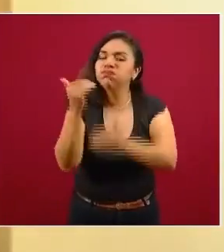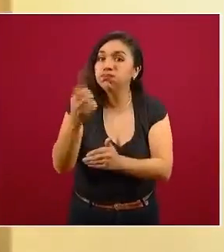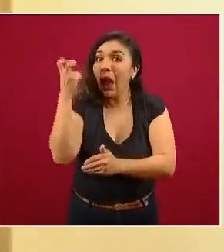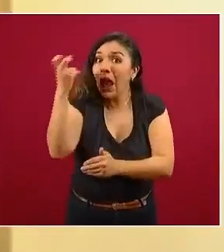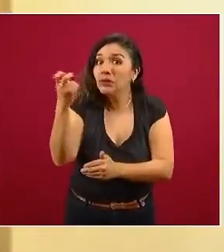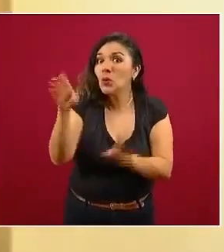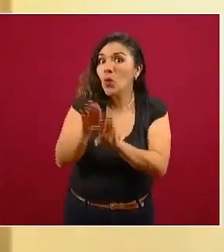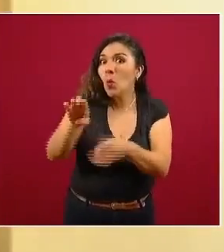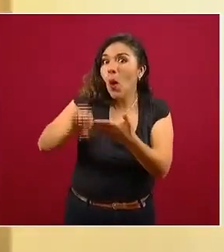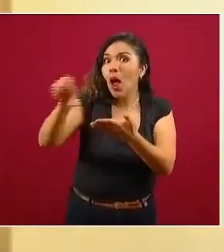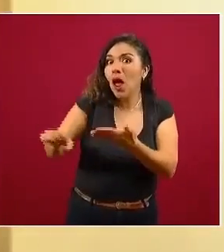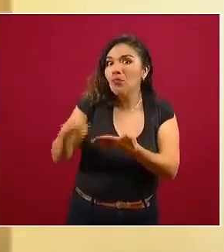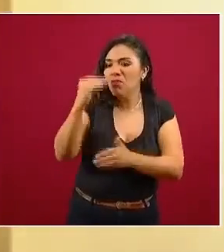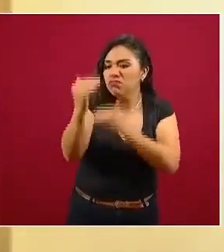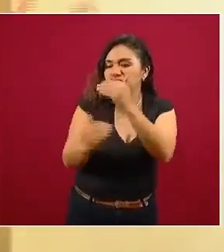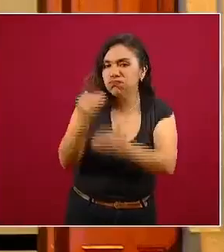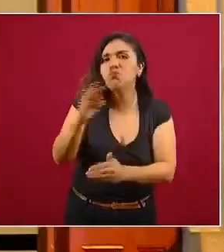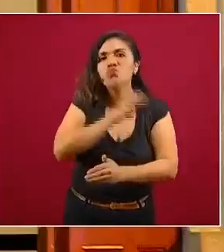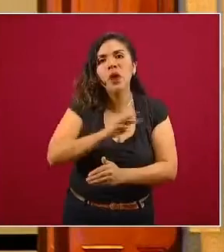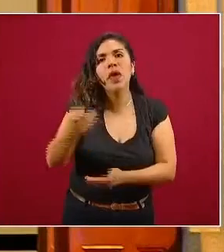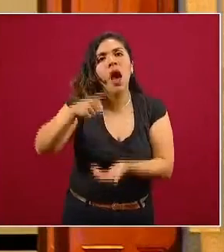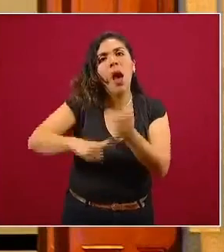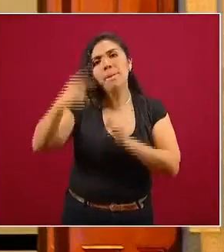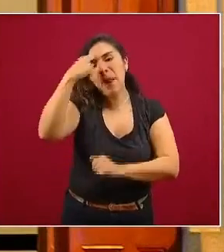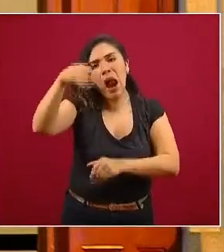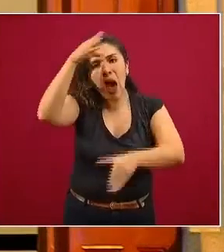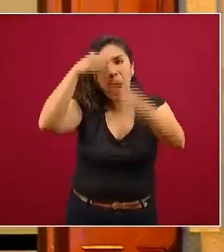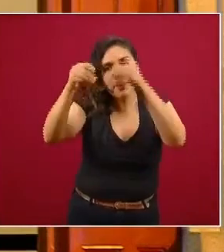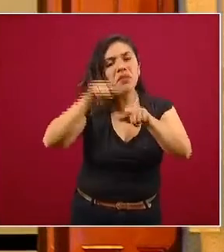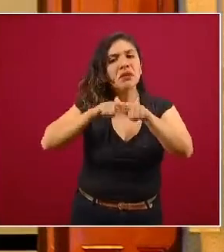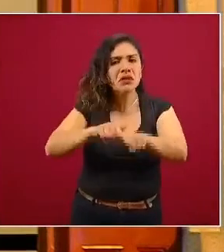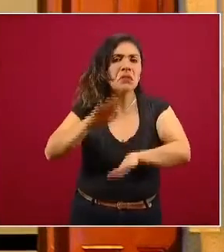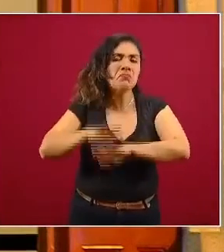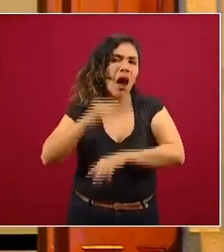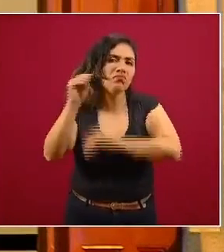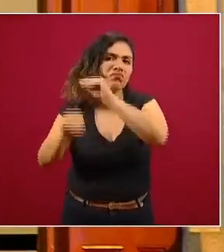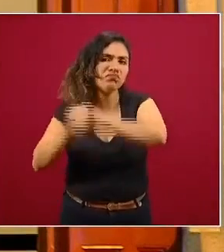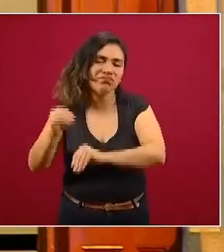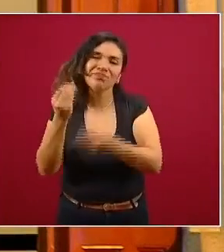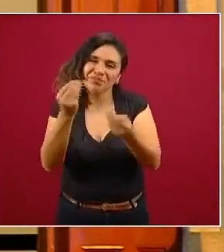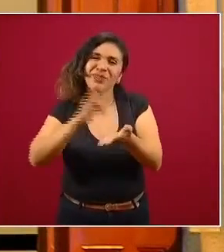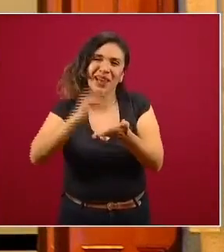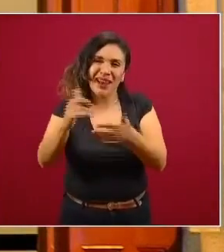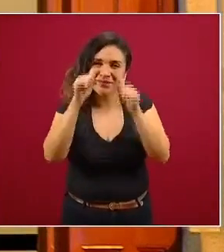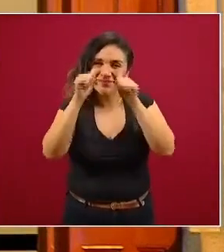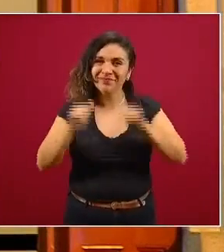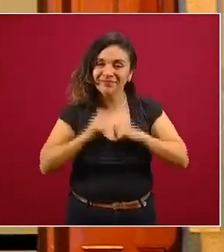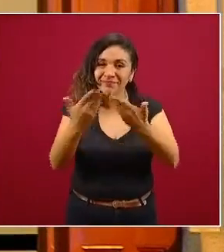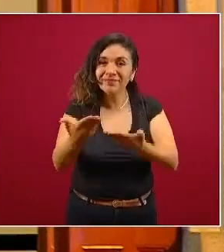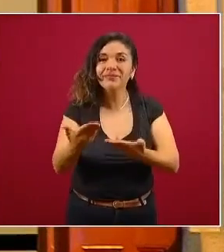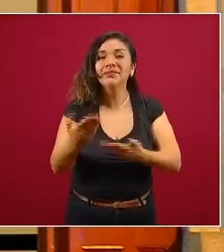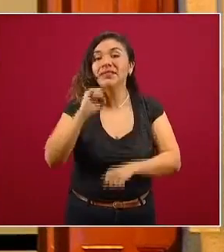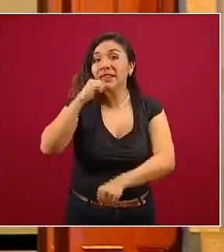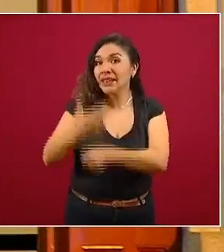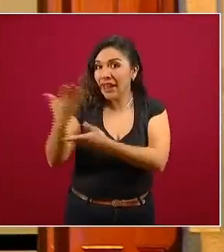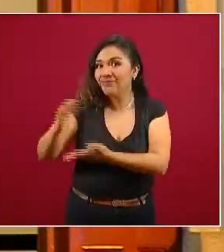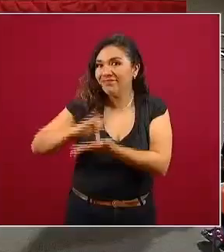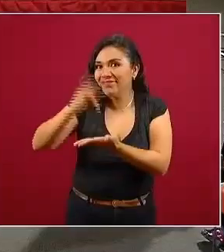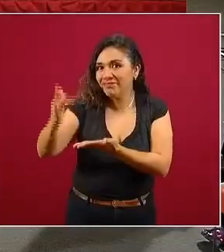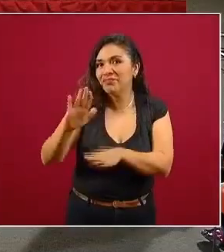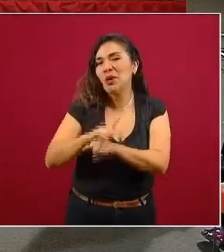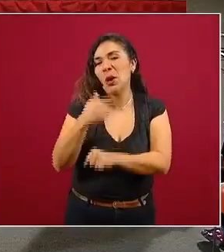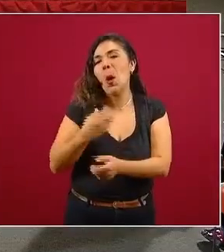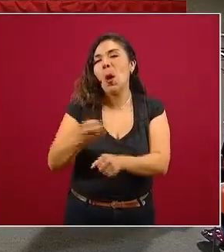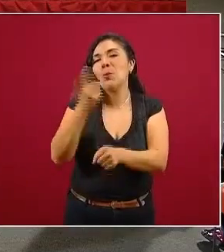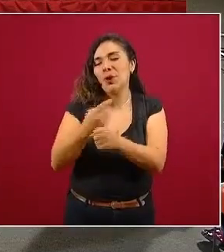gran avance porque va a ser una plataforma de capacitación que continuaremos usando. Entonces, pues, muchas gracias por su atención, subsecretario, muchas gracias por